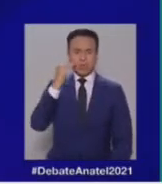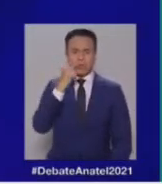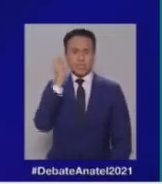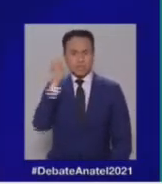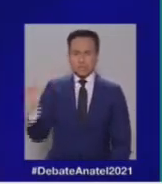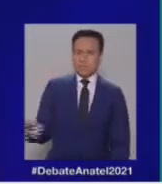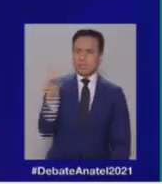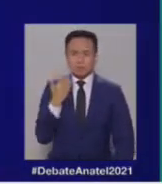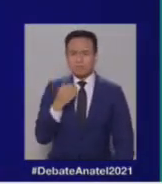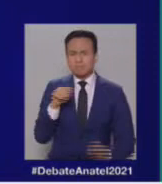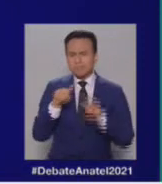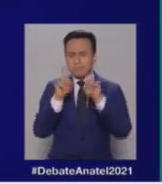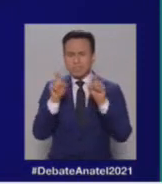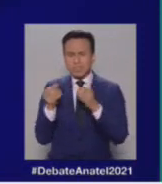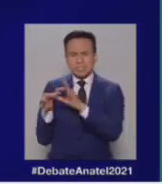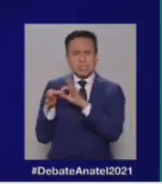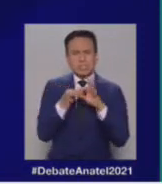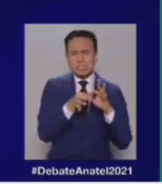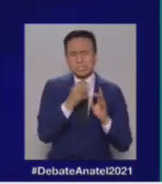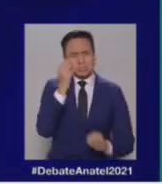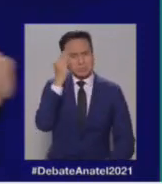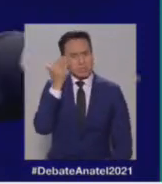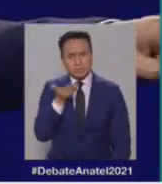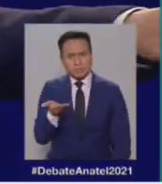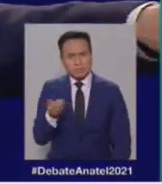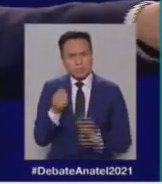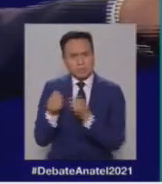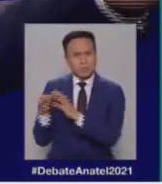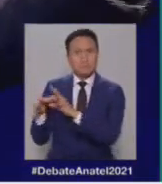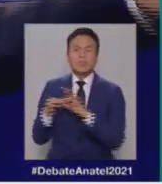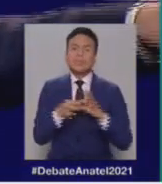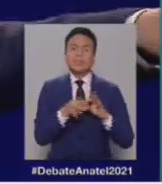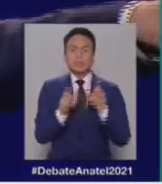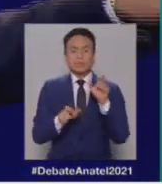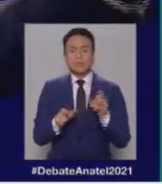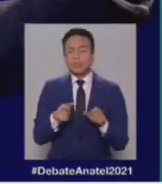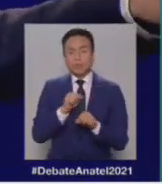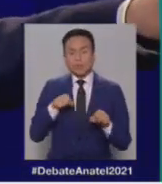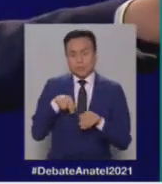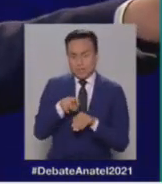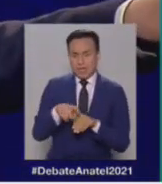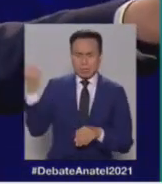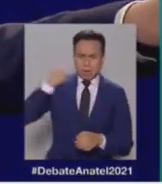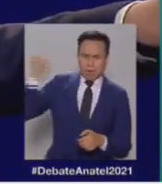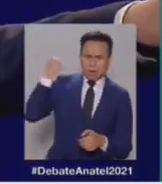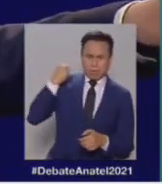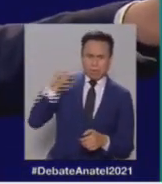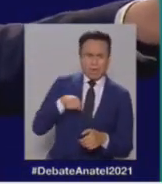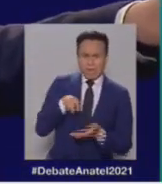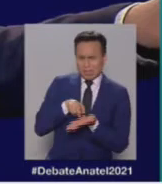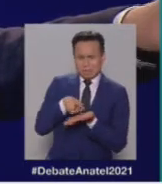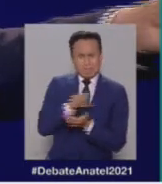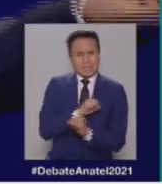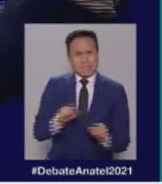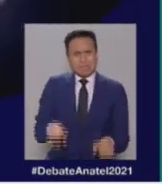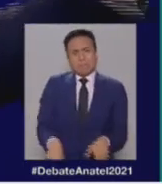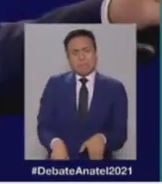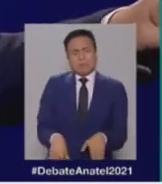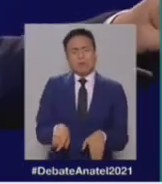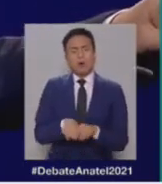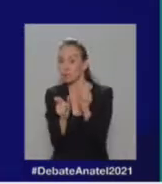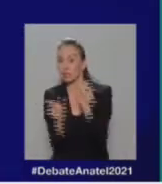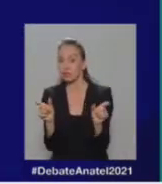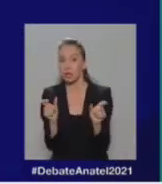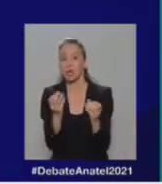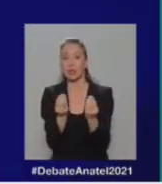yo afirme mi inocencia, eso lo ha hecho mucha gente que ha sido acusada de lo mismo. Además, se le deben entregar todas las garantías a las víctimas para